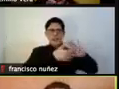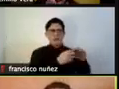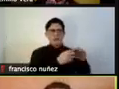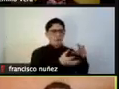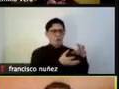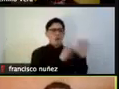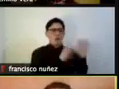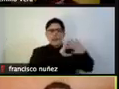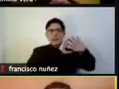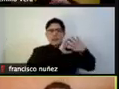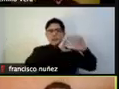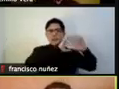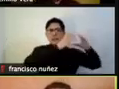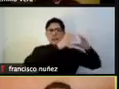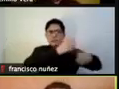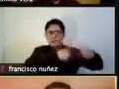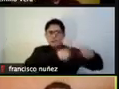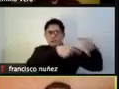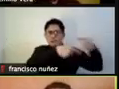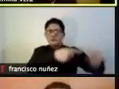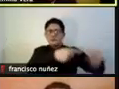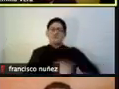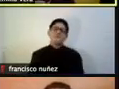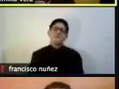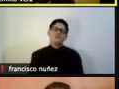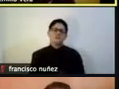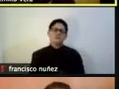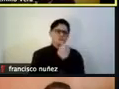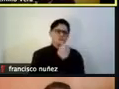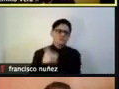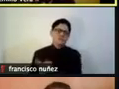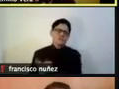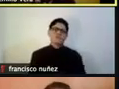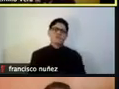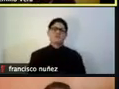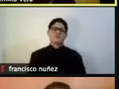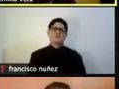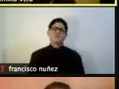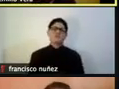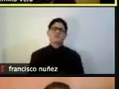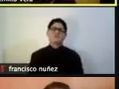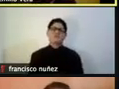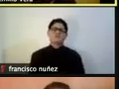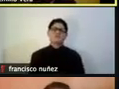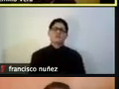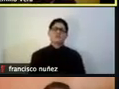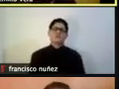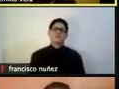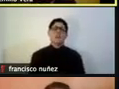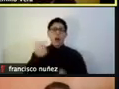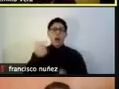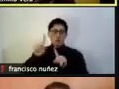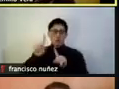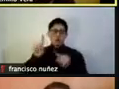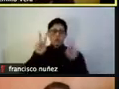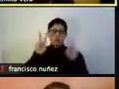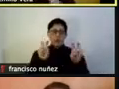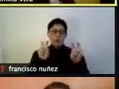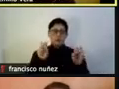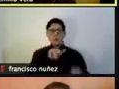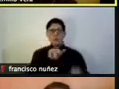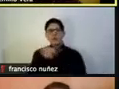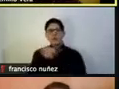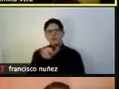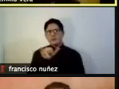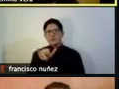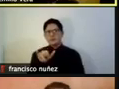Yo quería hablar un poquito de otro aspecto que no mencioné aquí, pero lo puedo hacer después. En realidad, contesto la pregunta